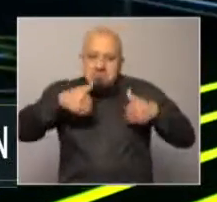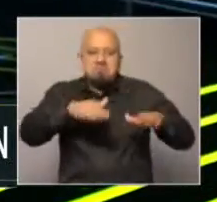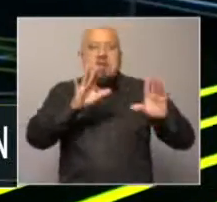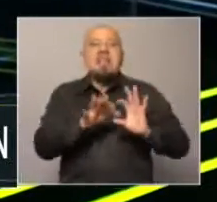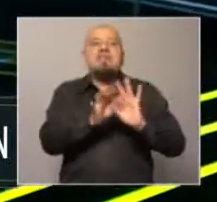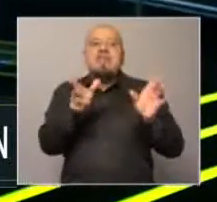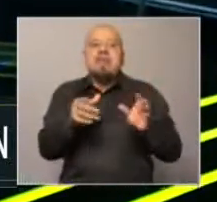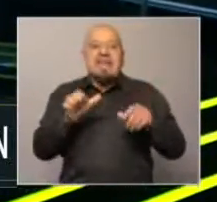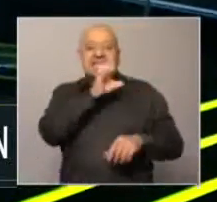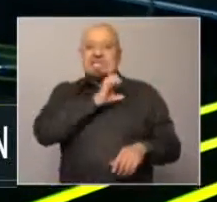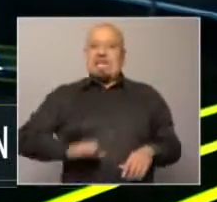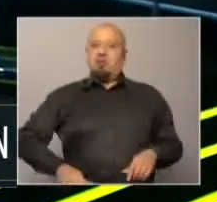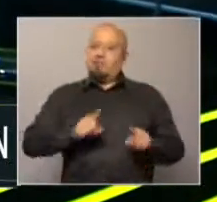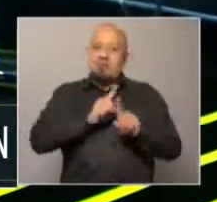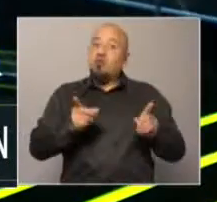mercado.